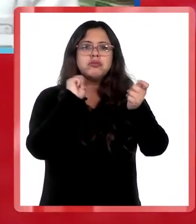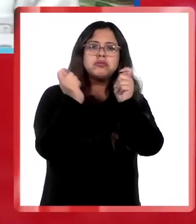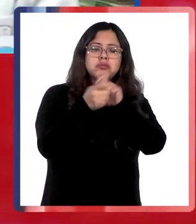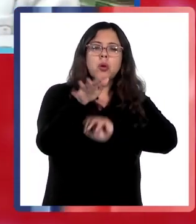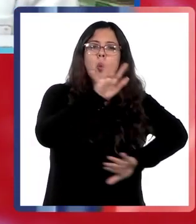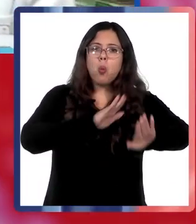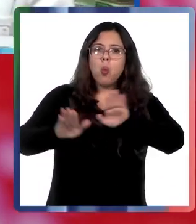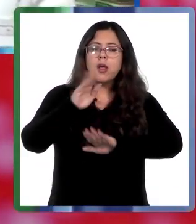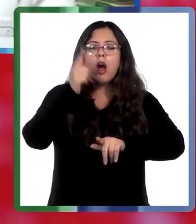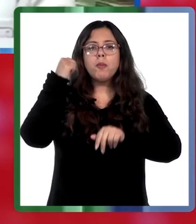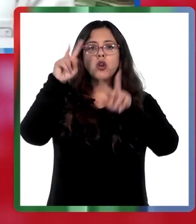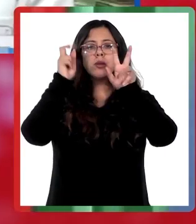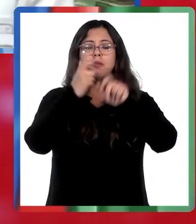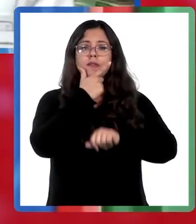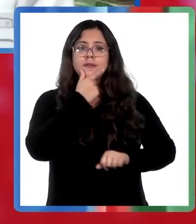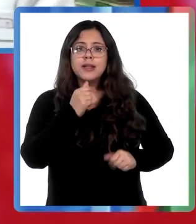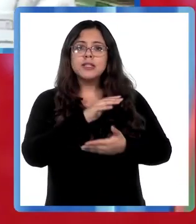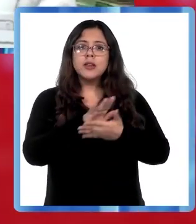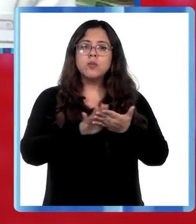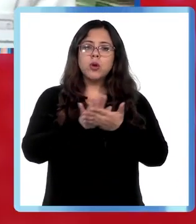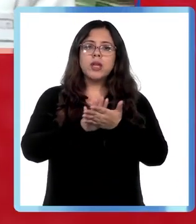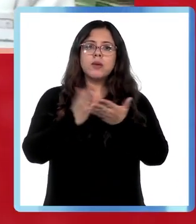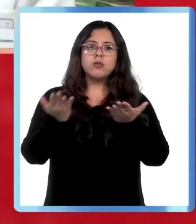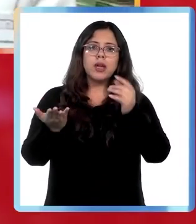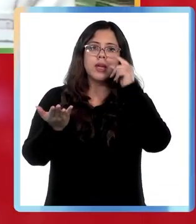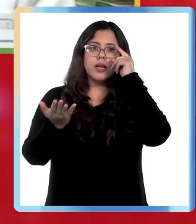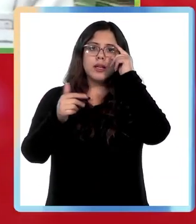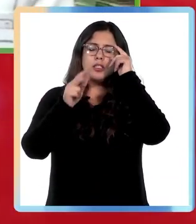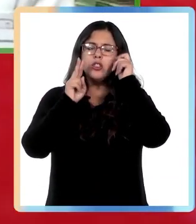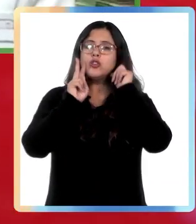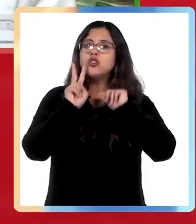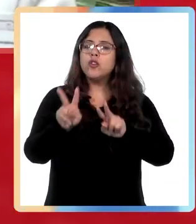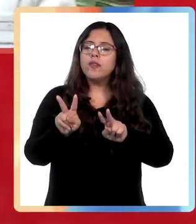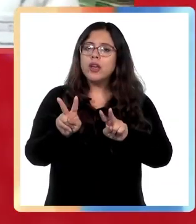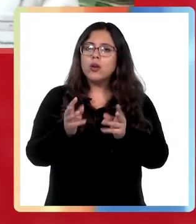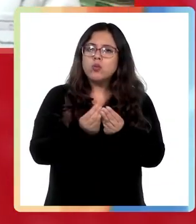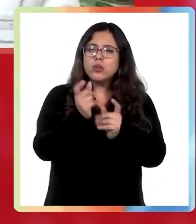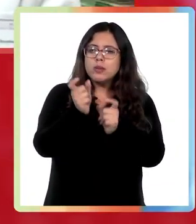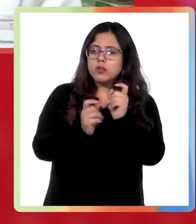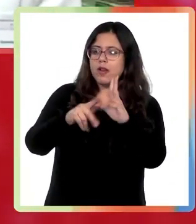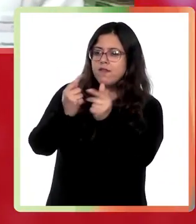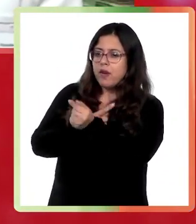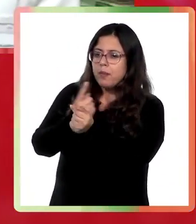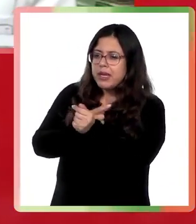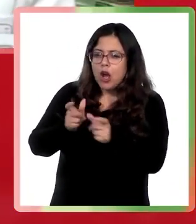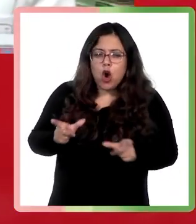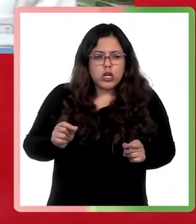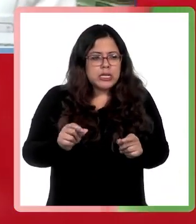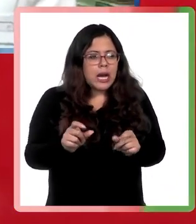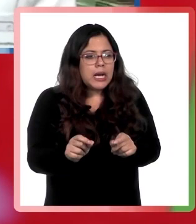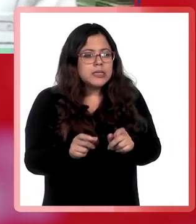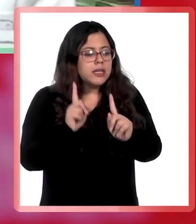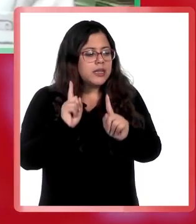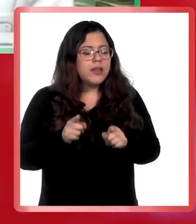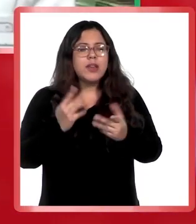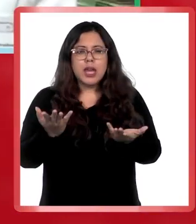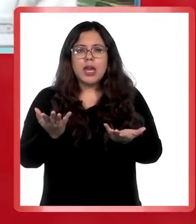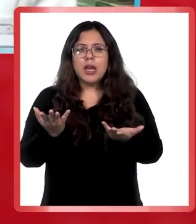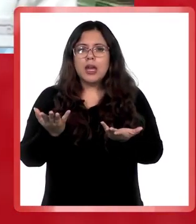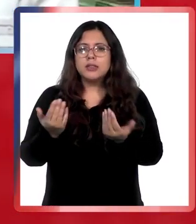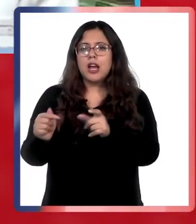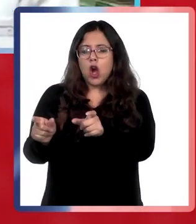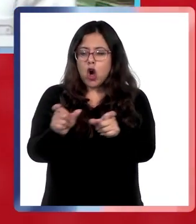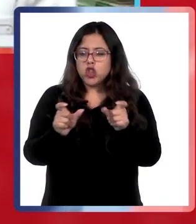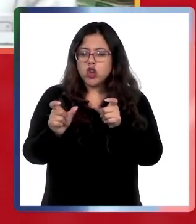genético. Mientras, en lo fácil, si uno escucha que había muchos parientes con cáncer en la familia, hay que empezar